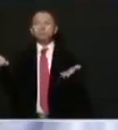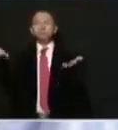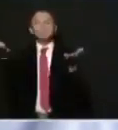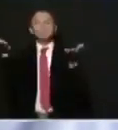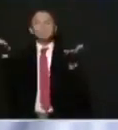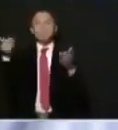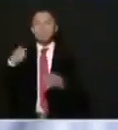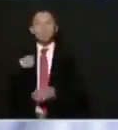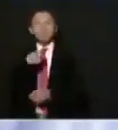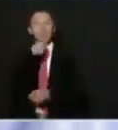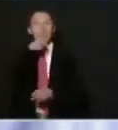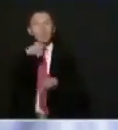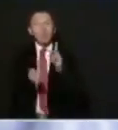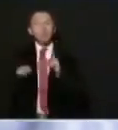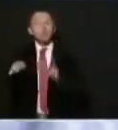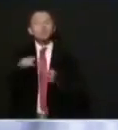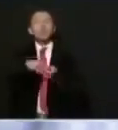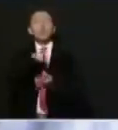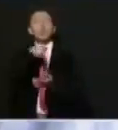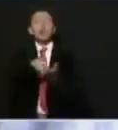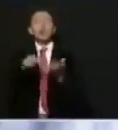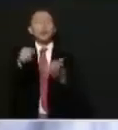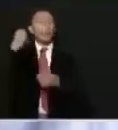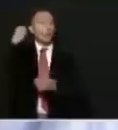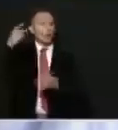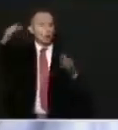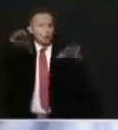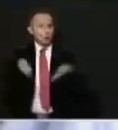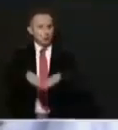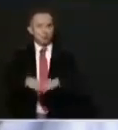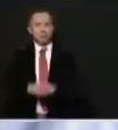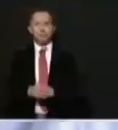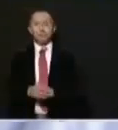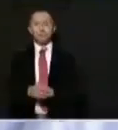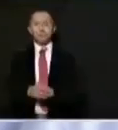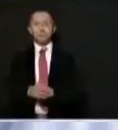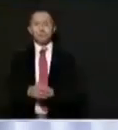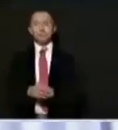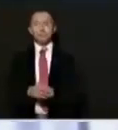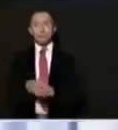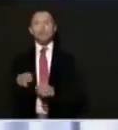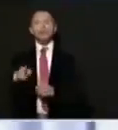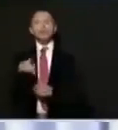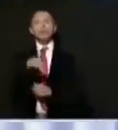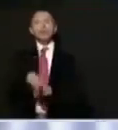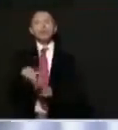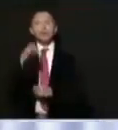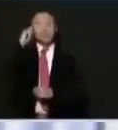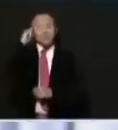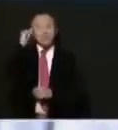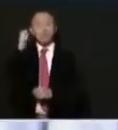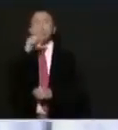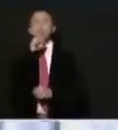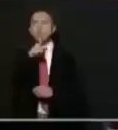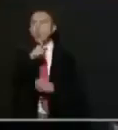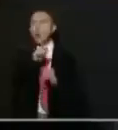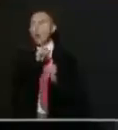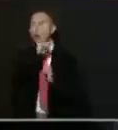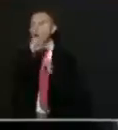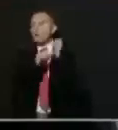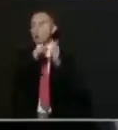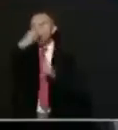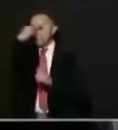los Valles Centrales de Oaxaca. De hermanos y hermanas de los pueblos indígenas y afromexicanos de